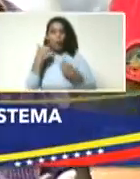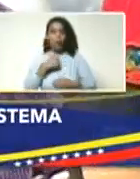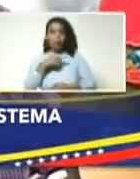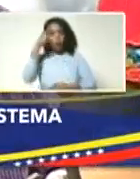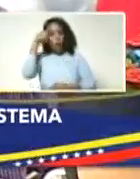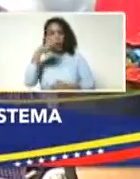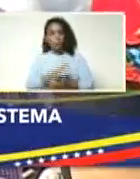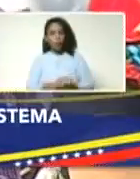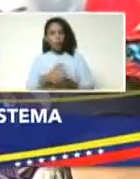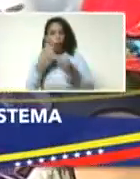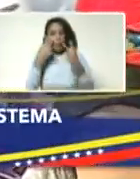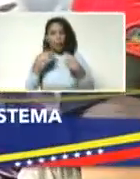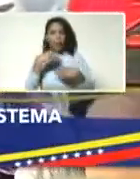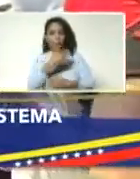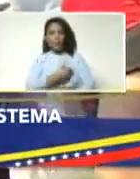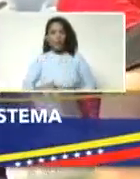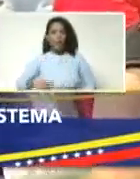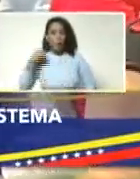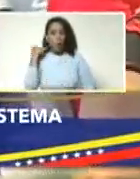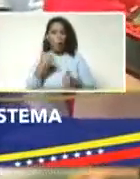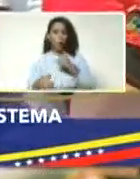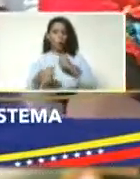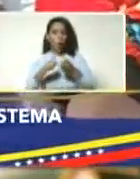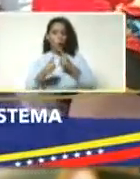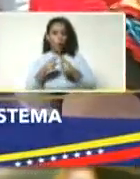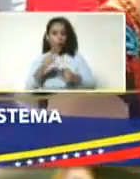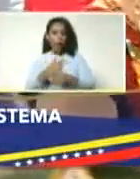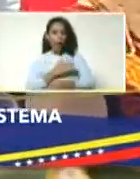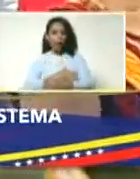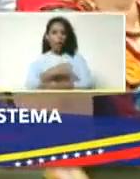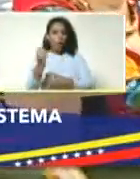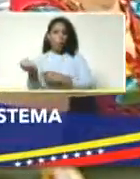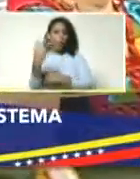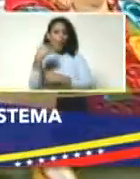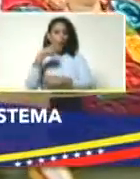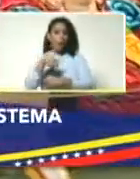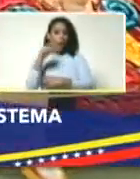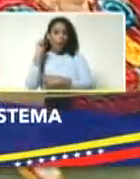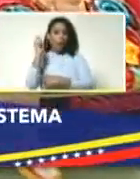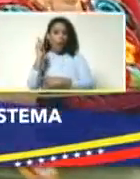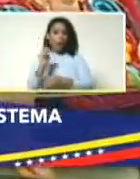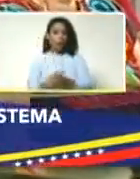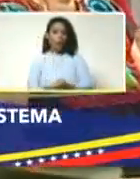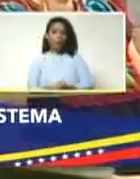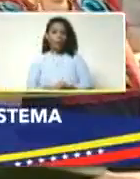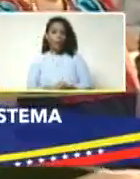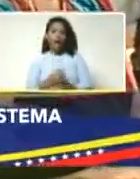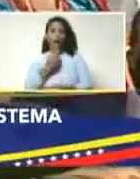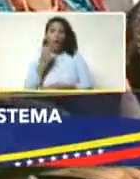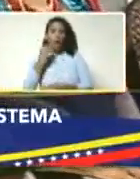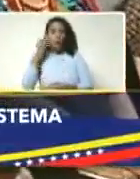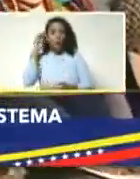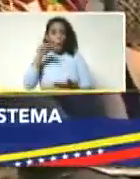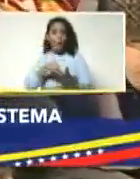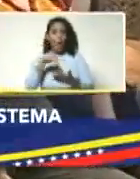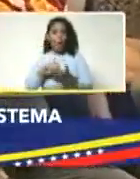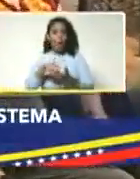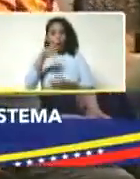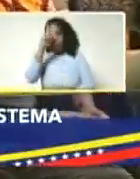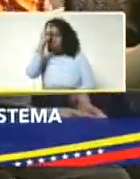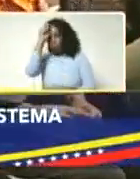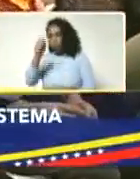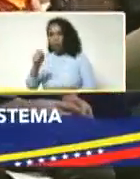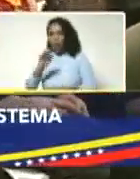pueblo. Mire, presidente, un último dato. Antes de que usted nos mandara esta tarea, a la juventud mirandina se le reconocía